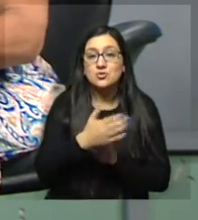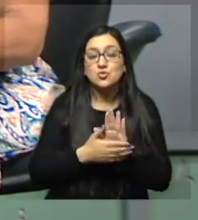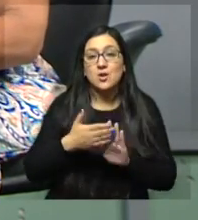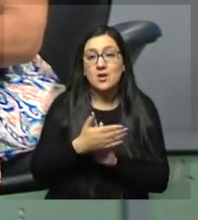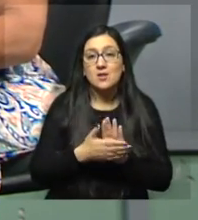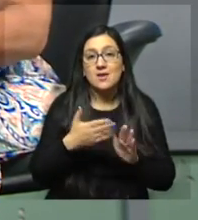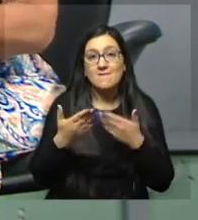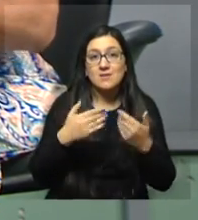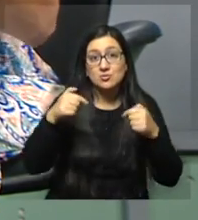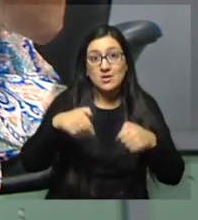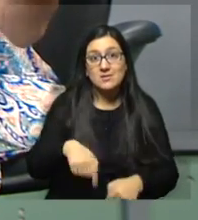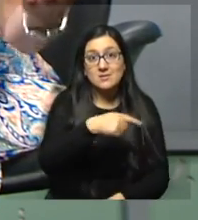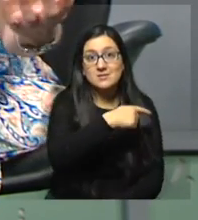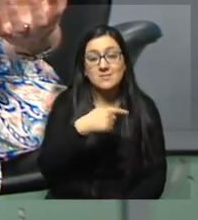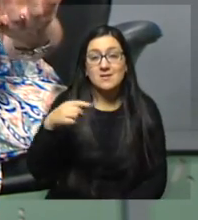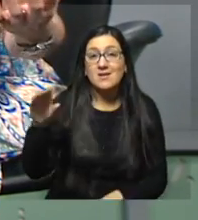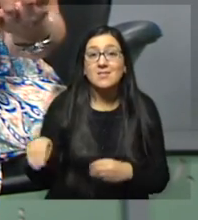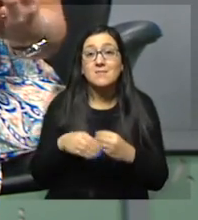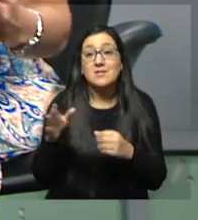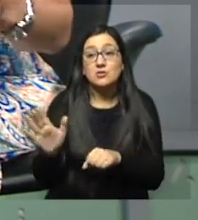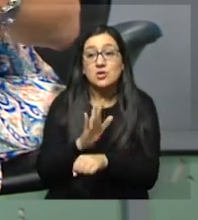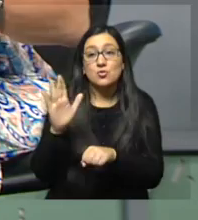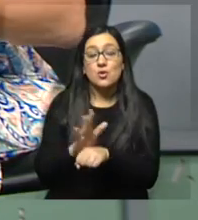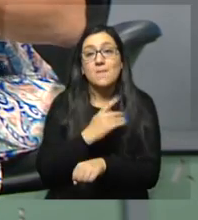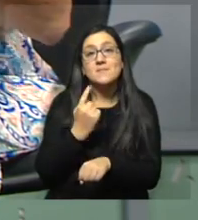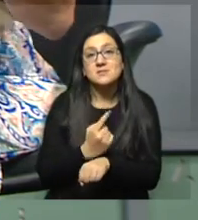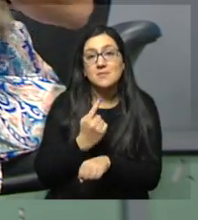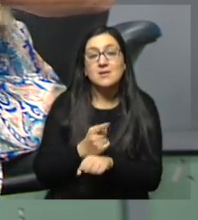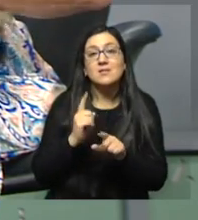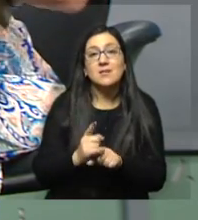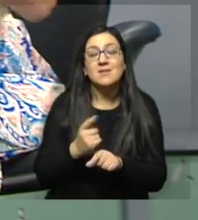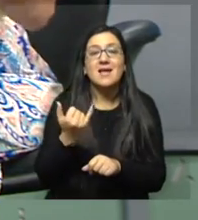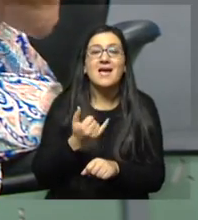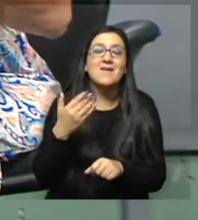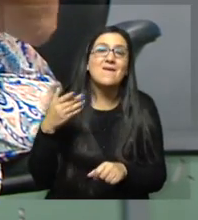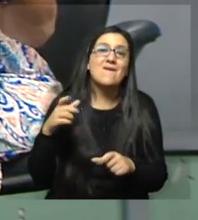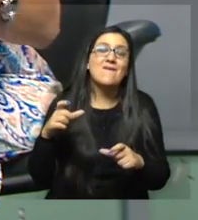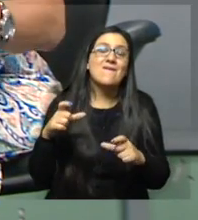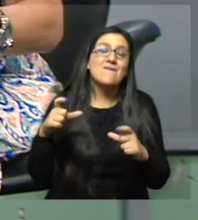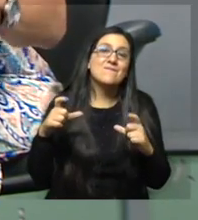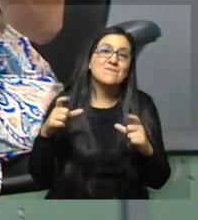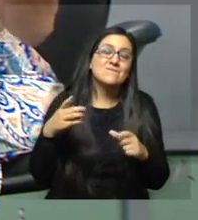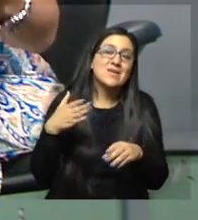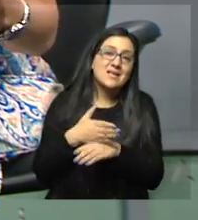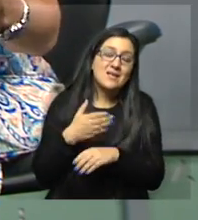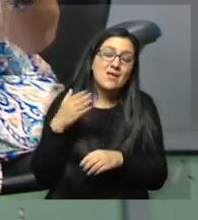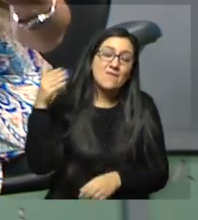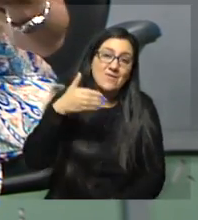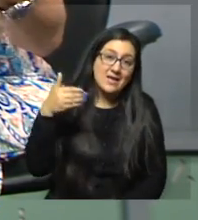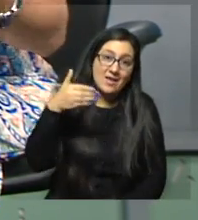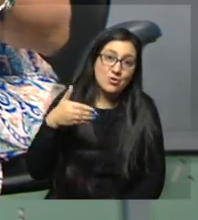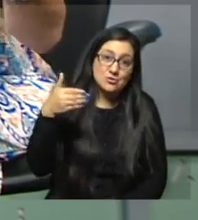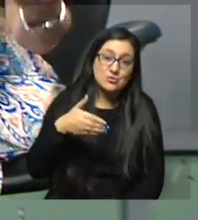hablando esta semana, en la que, además de los actores principales, participan becarios, después de muchísimos años en que no hubo becarios, y